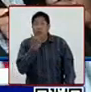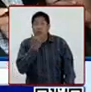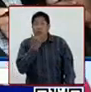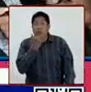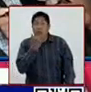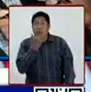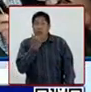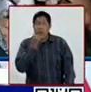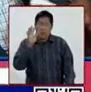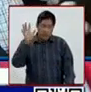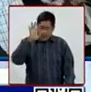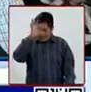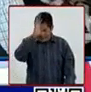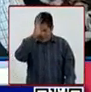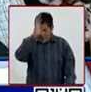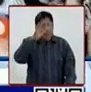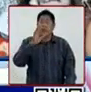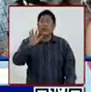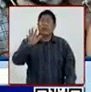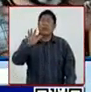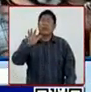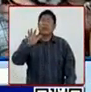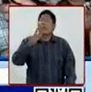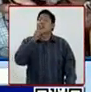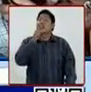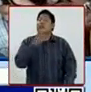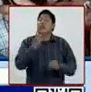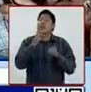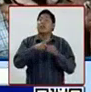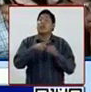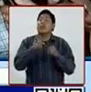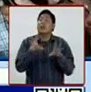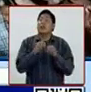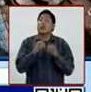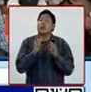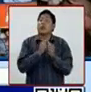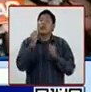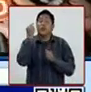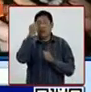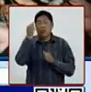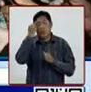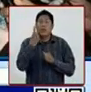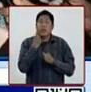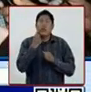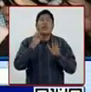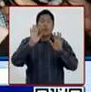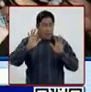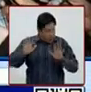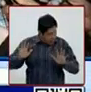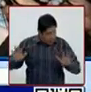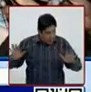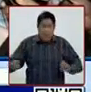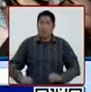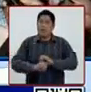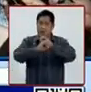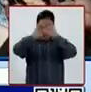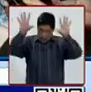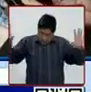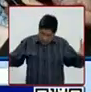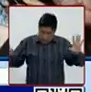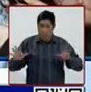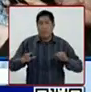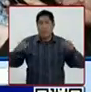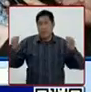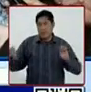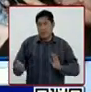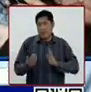entonces Este nosotros va a participar de la reunión con el gobierno presidente estamos siendo claro para sentarnos